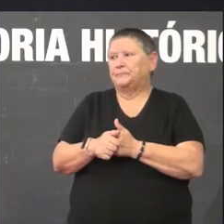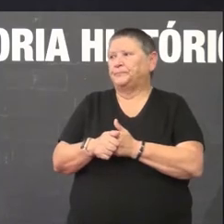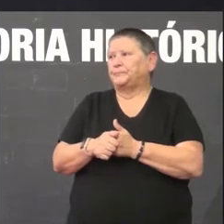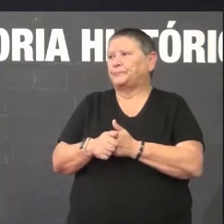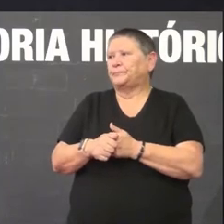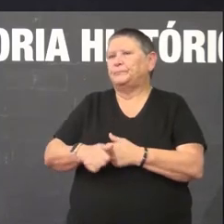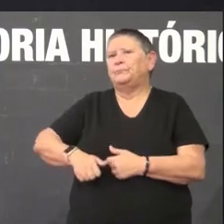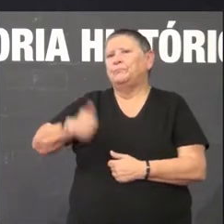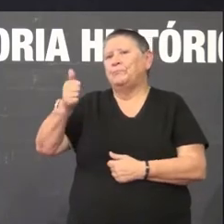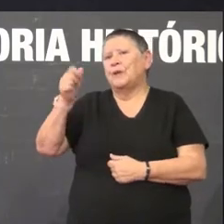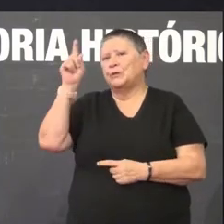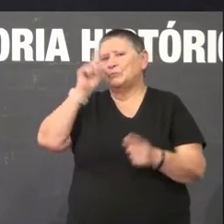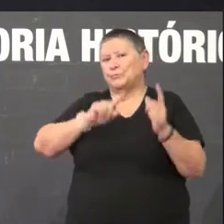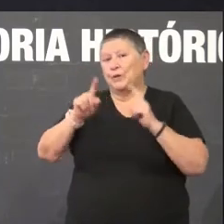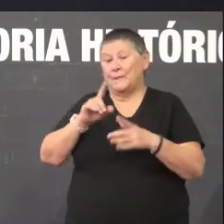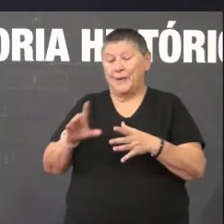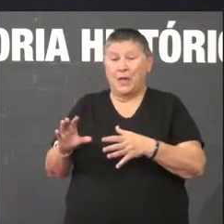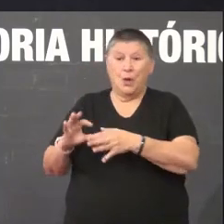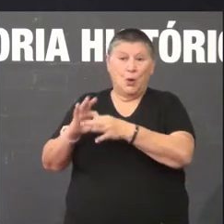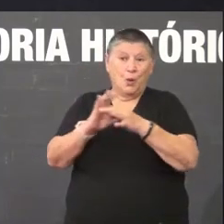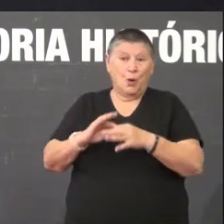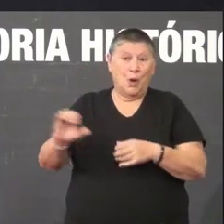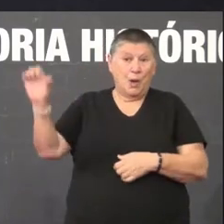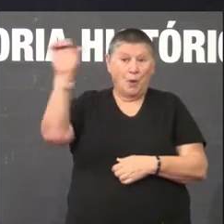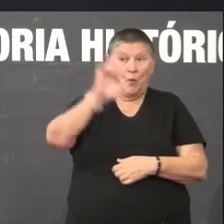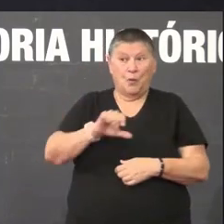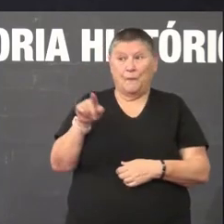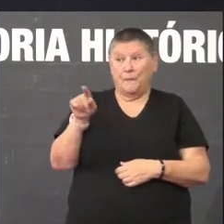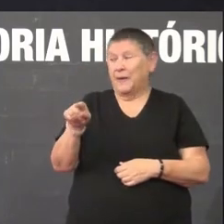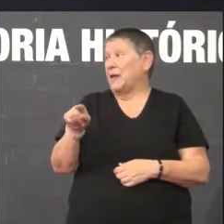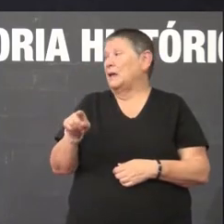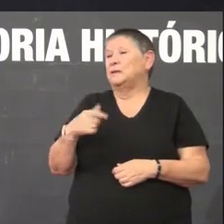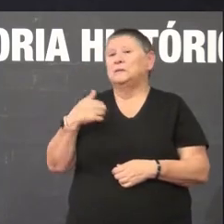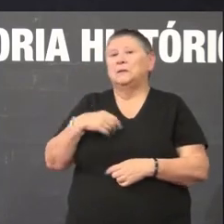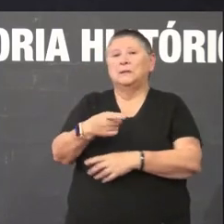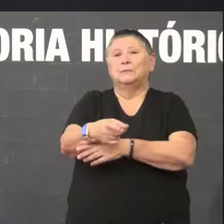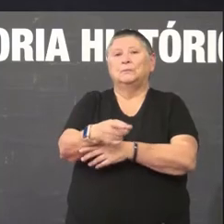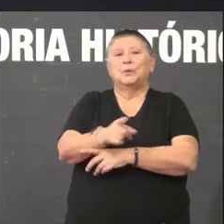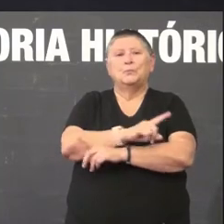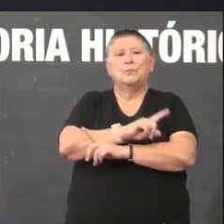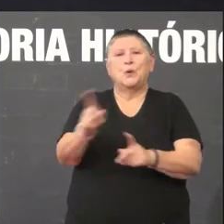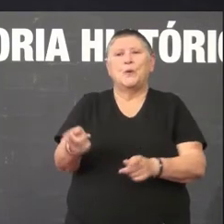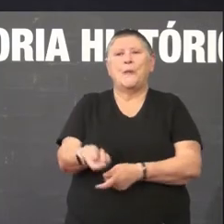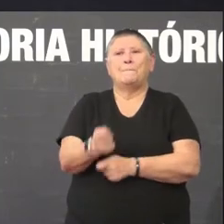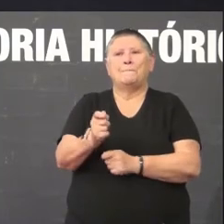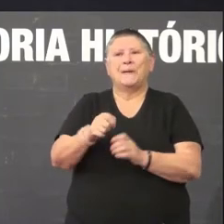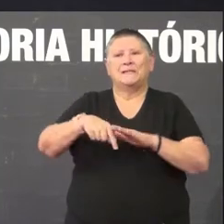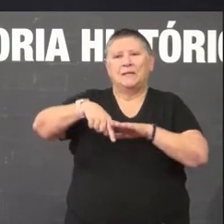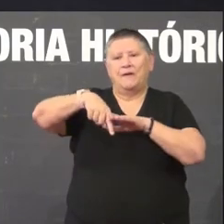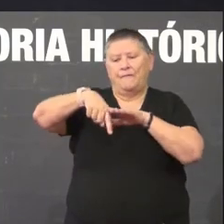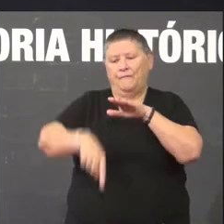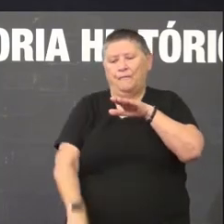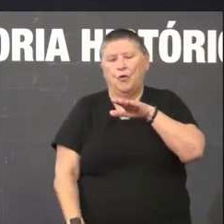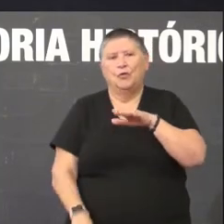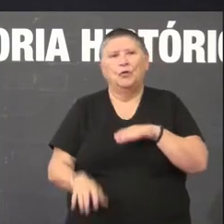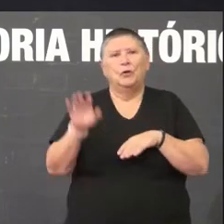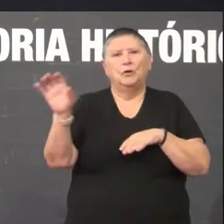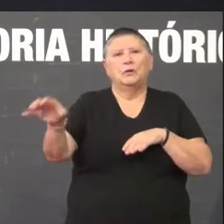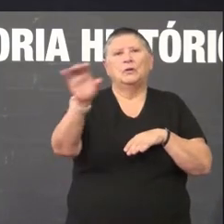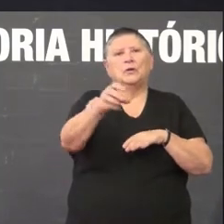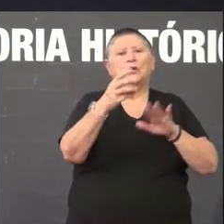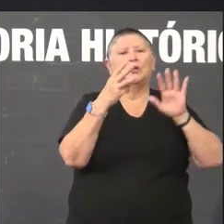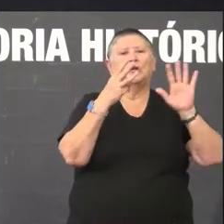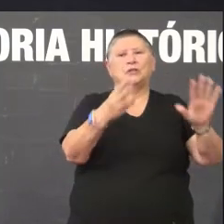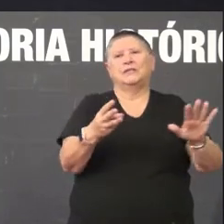máis problemas sobre isto. A Unión Europea acaba de prohibir a pesca de fondo en 87 caladoiros